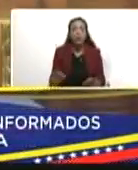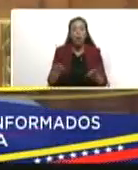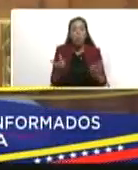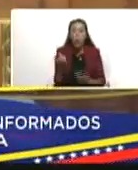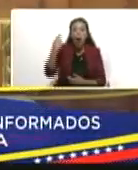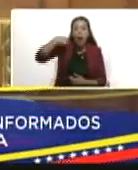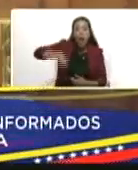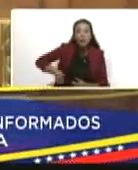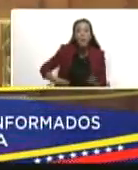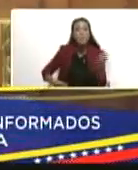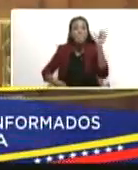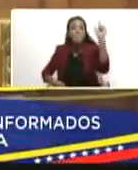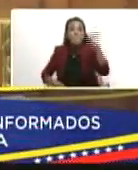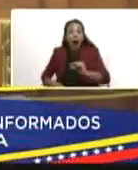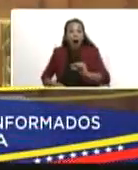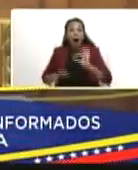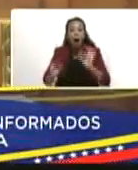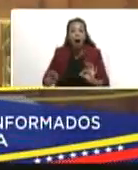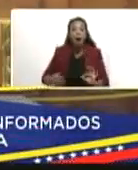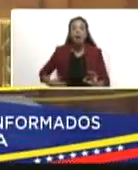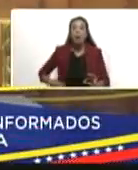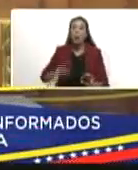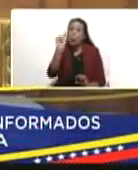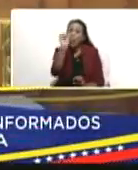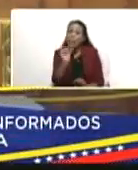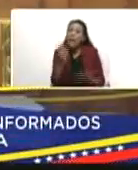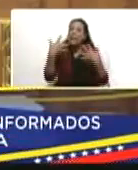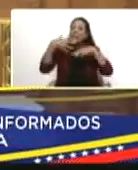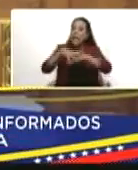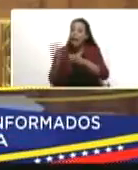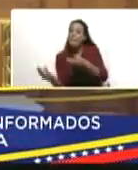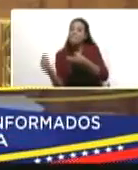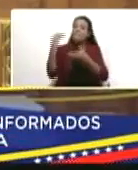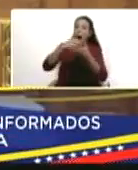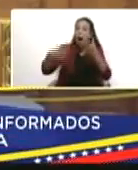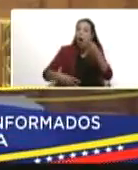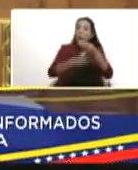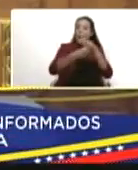ingreso mínimo integral